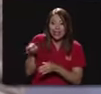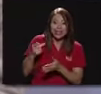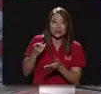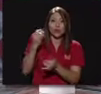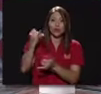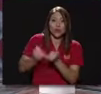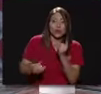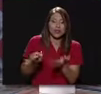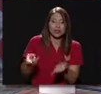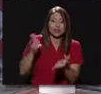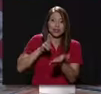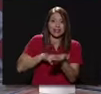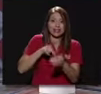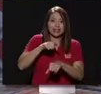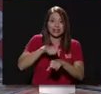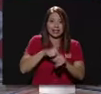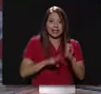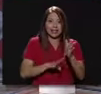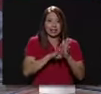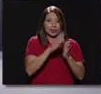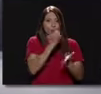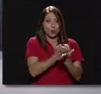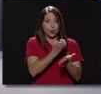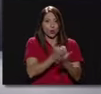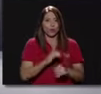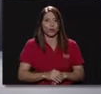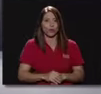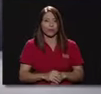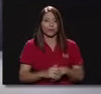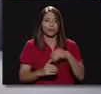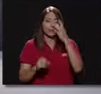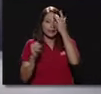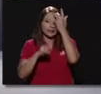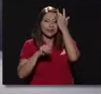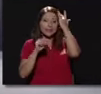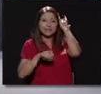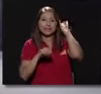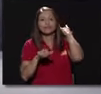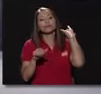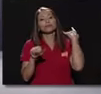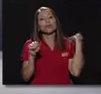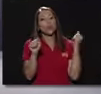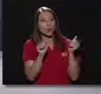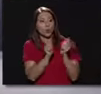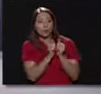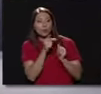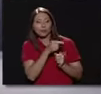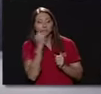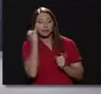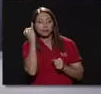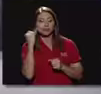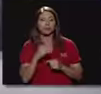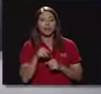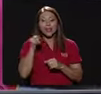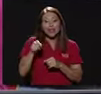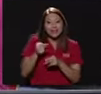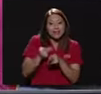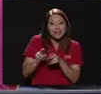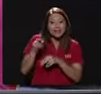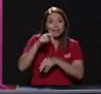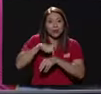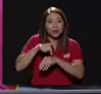económico. Sí, siguiendo la idea de Pamela, estas fases cortas